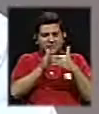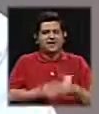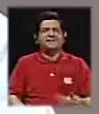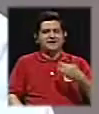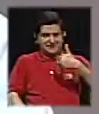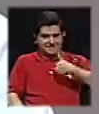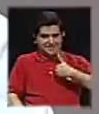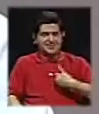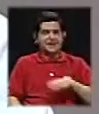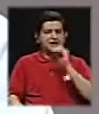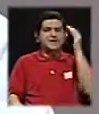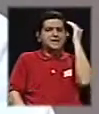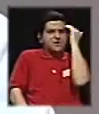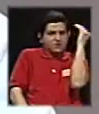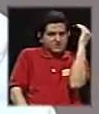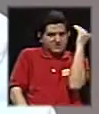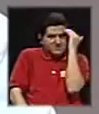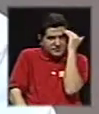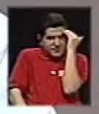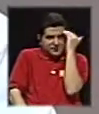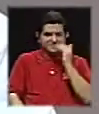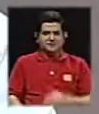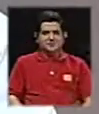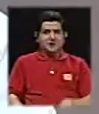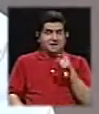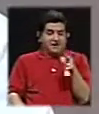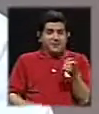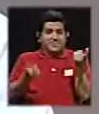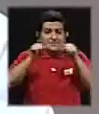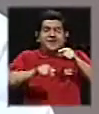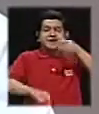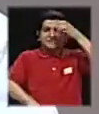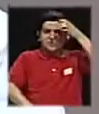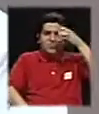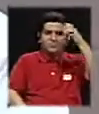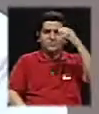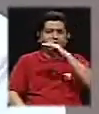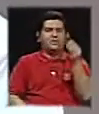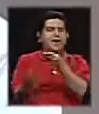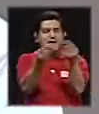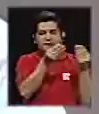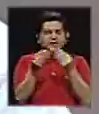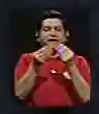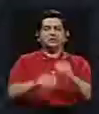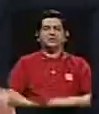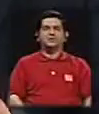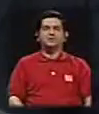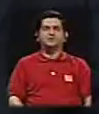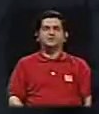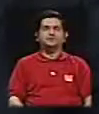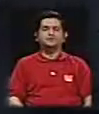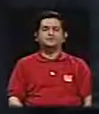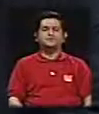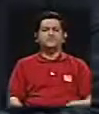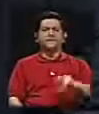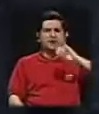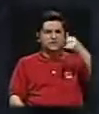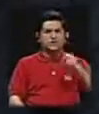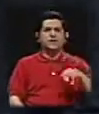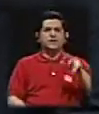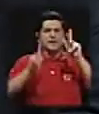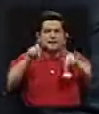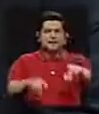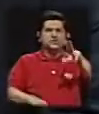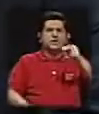y para la toma de conciencias de la cultura y del territorio. Y en eso, don Johnny, los no